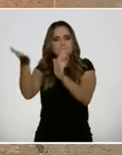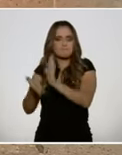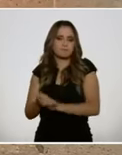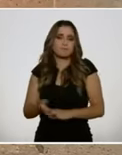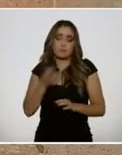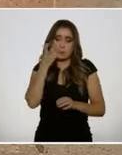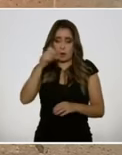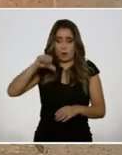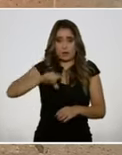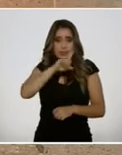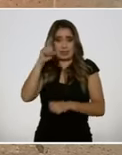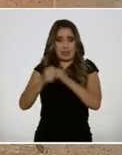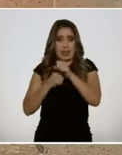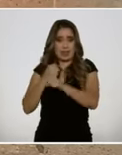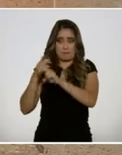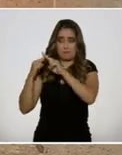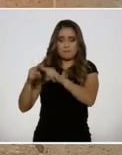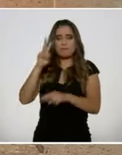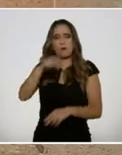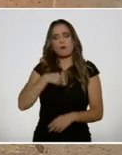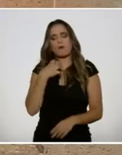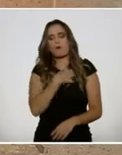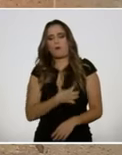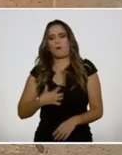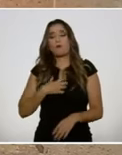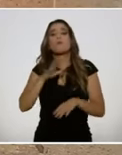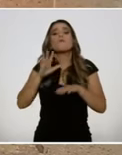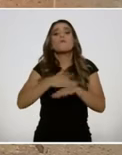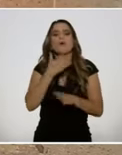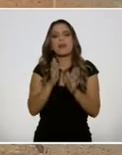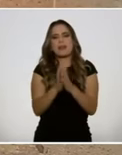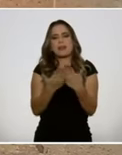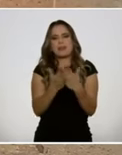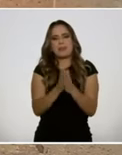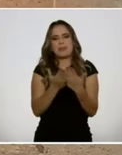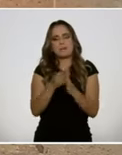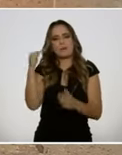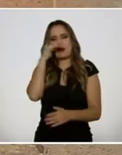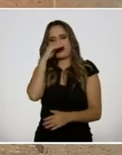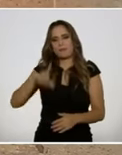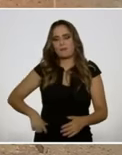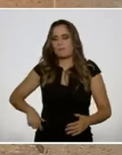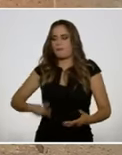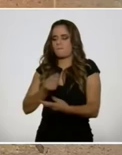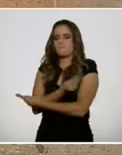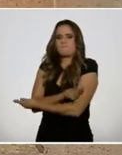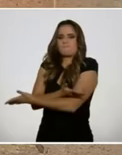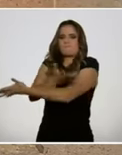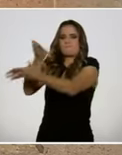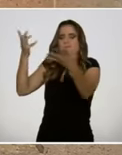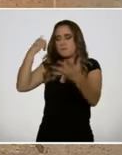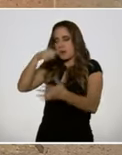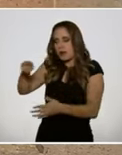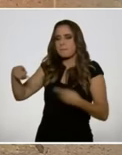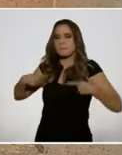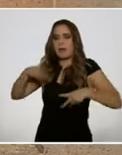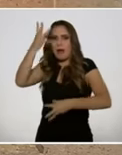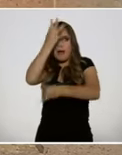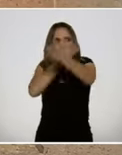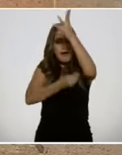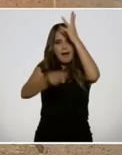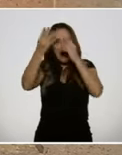en este centenario la existencia de los libros de texto gratuitos y su importancia en la formación de millones de mexicanos y